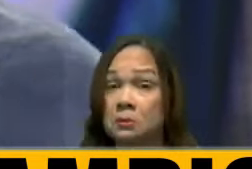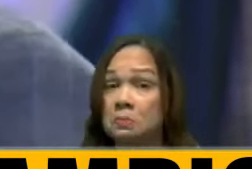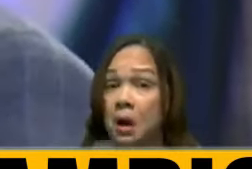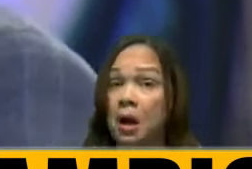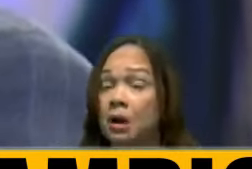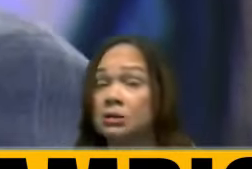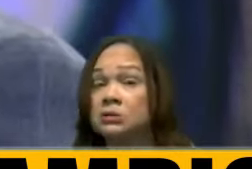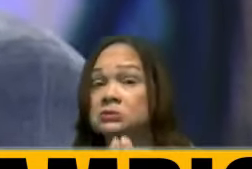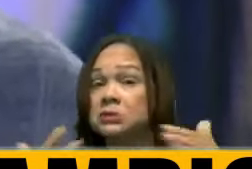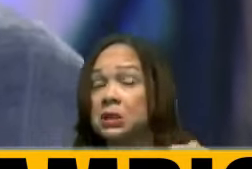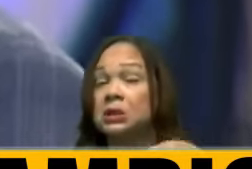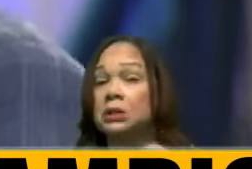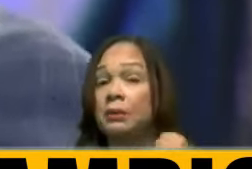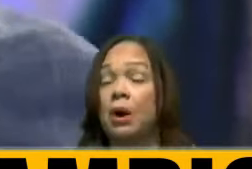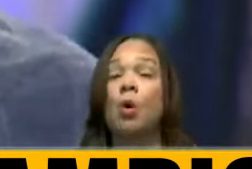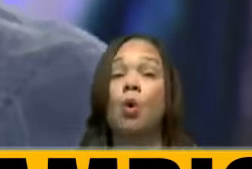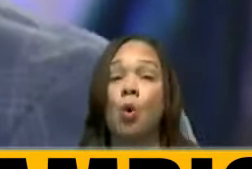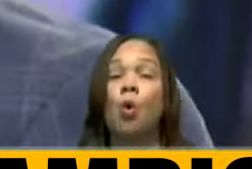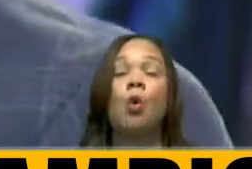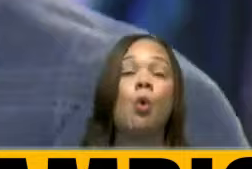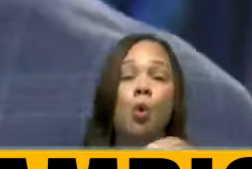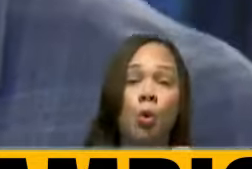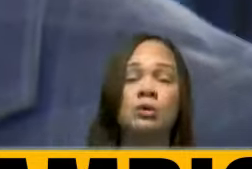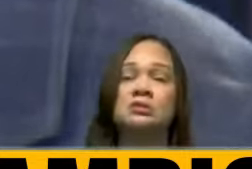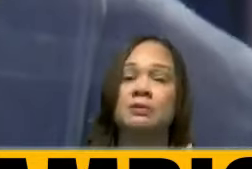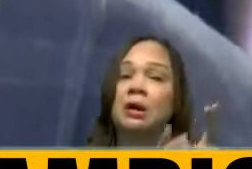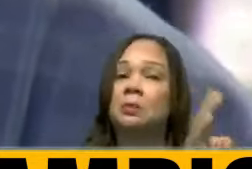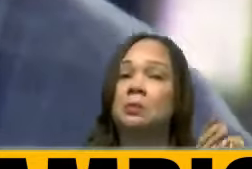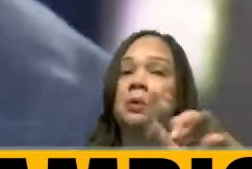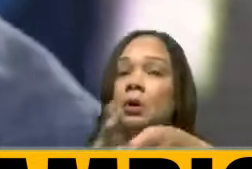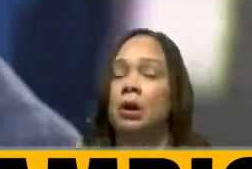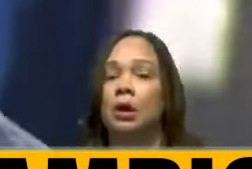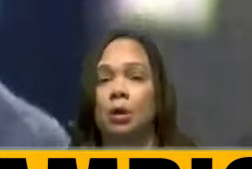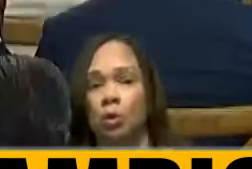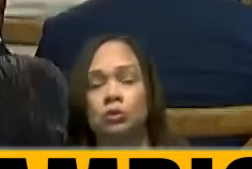absorber por otras instituciones del gobierno